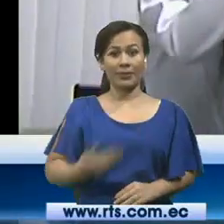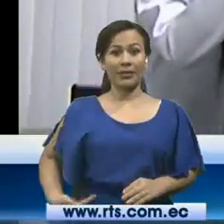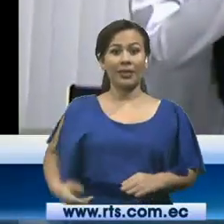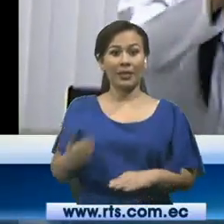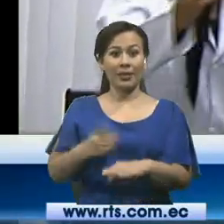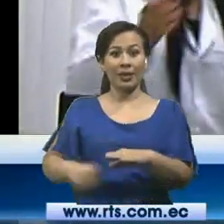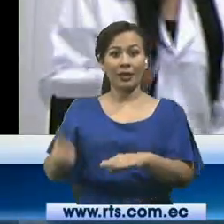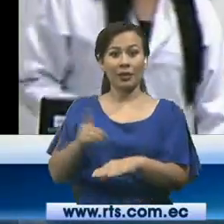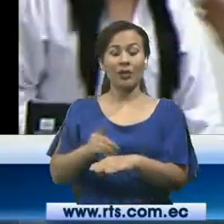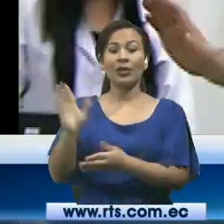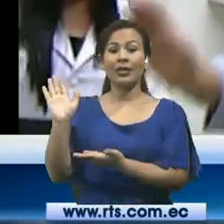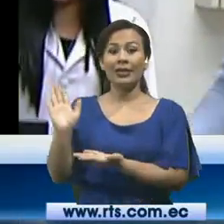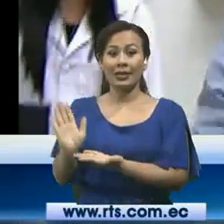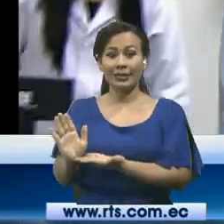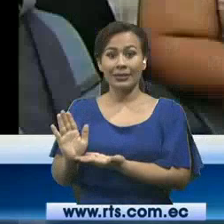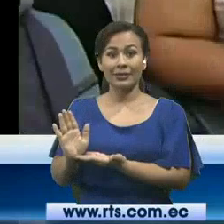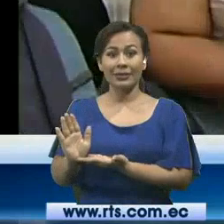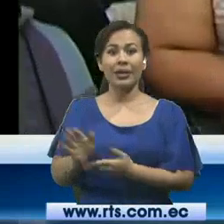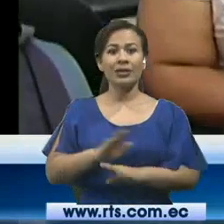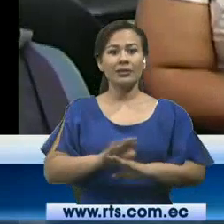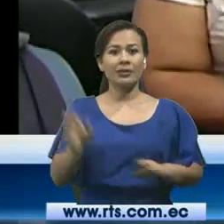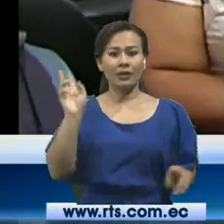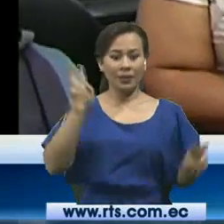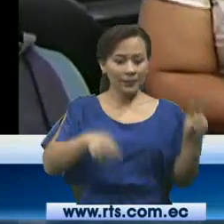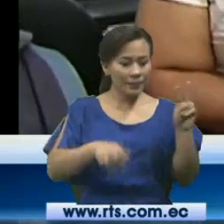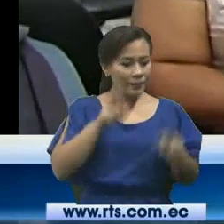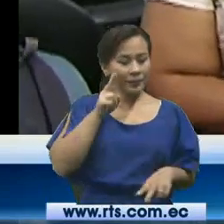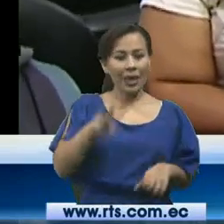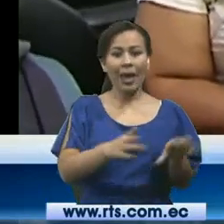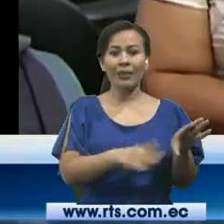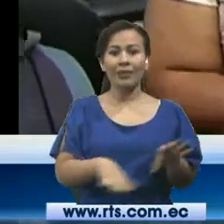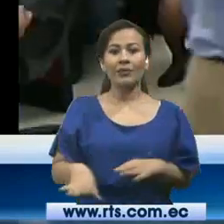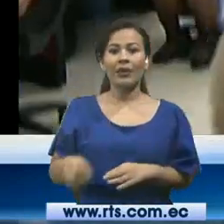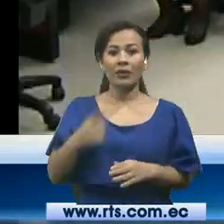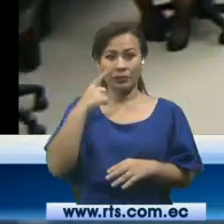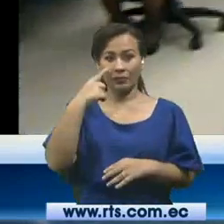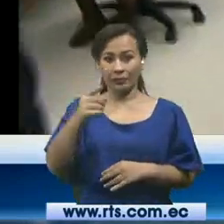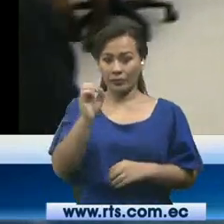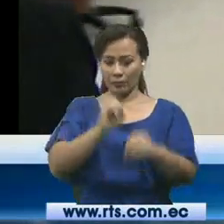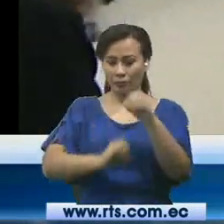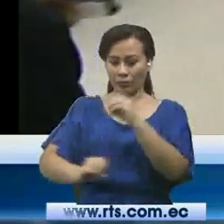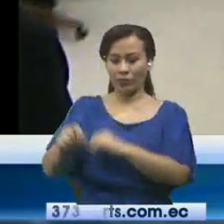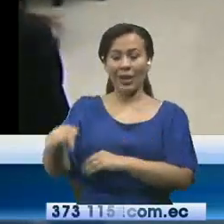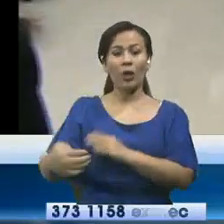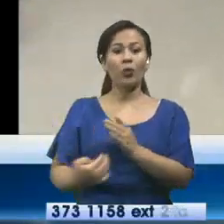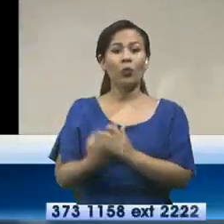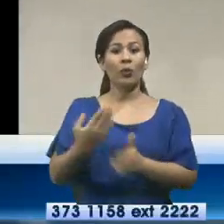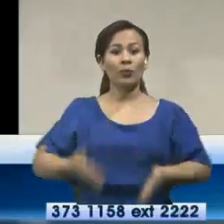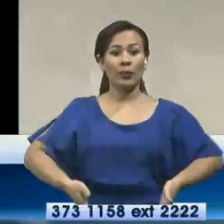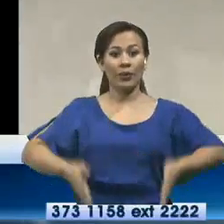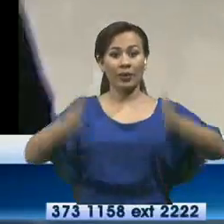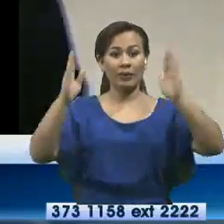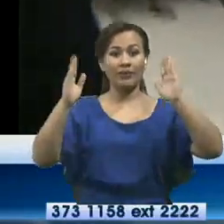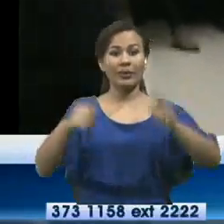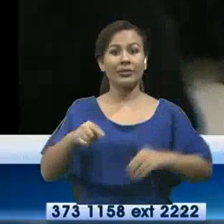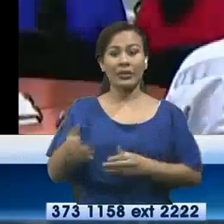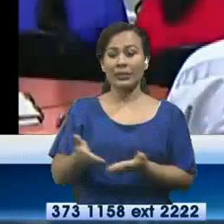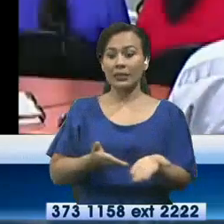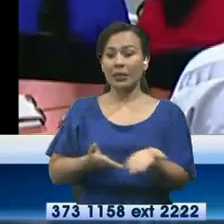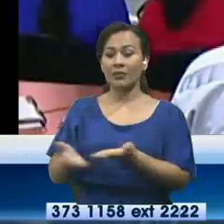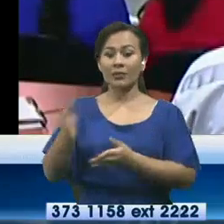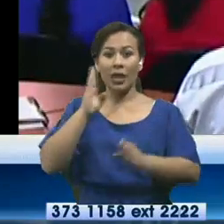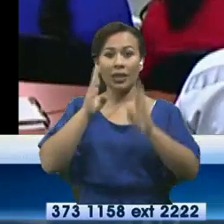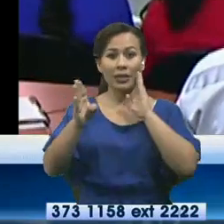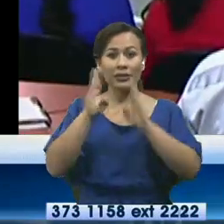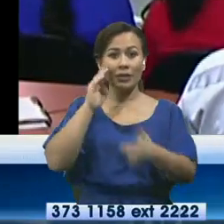del Instituto de Seguridad Social llevó a cabo agenda en la urbe y verificó las instalaciones del nuevo edificio de servicio al cliente. Para